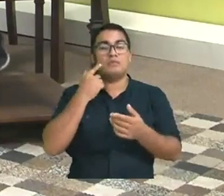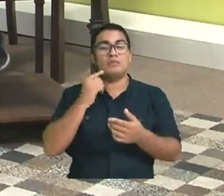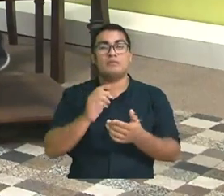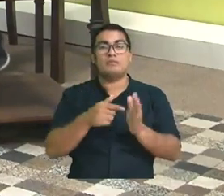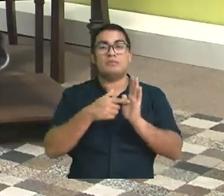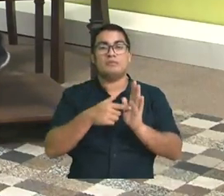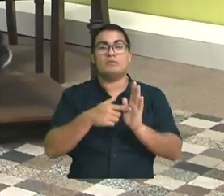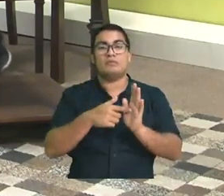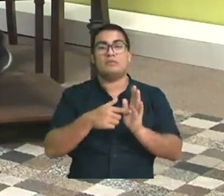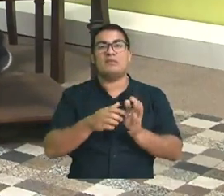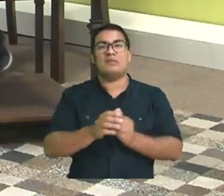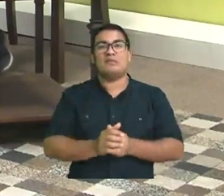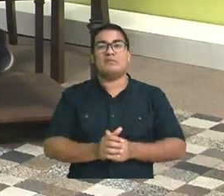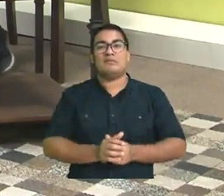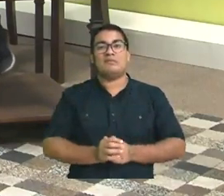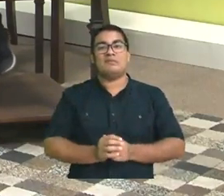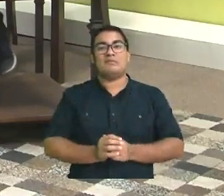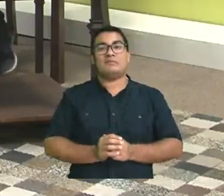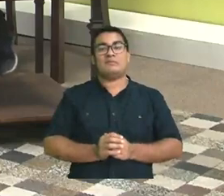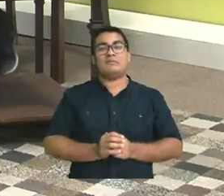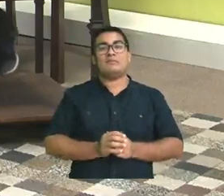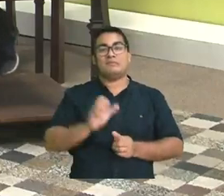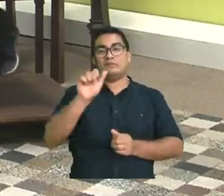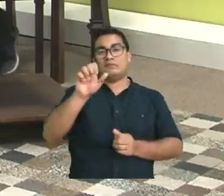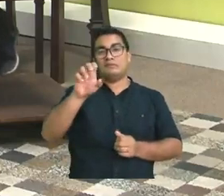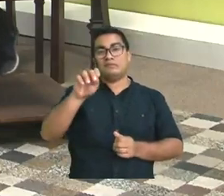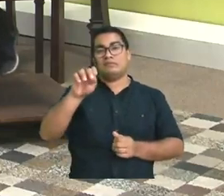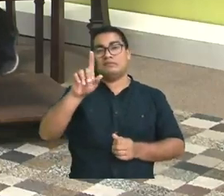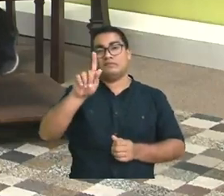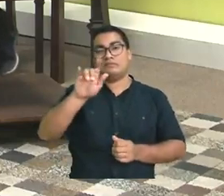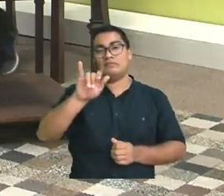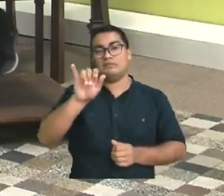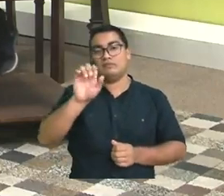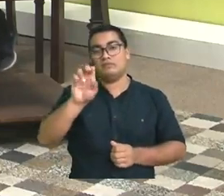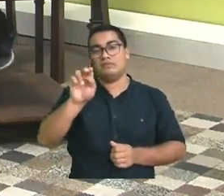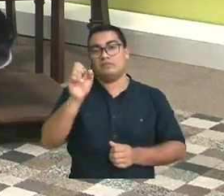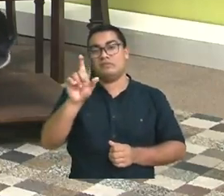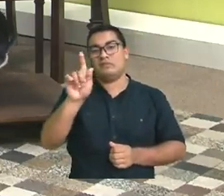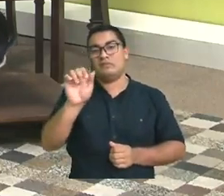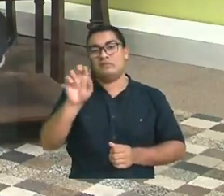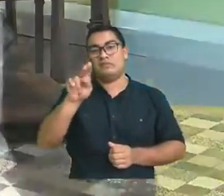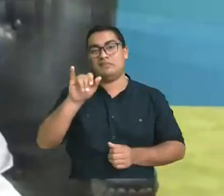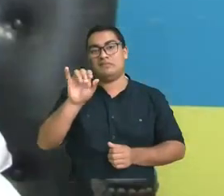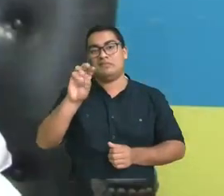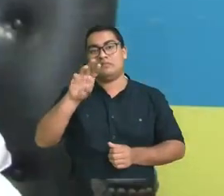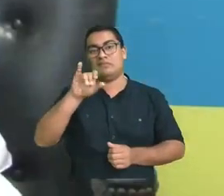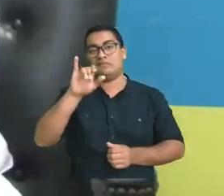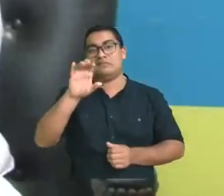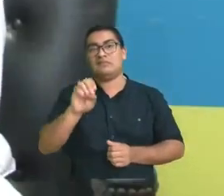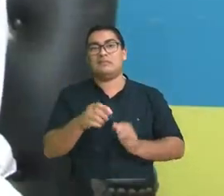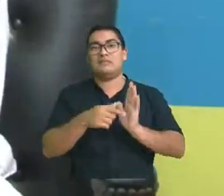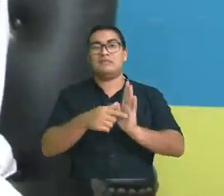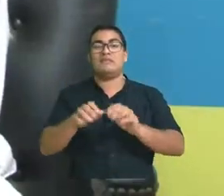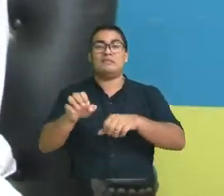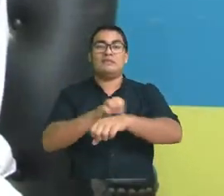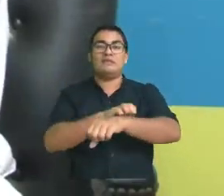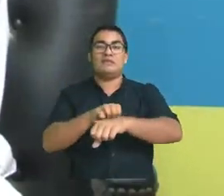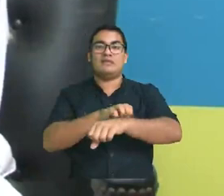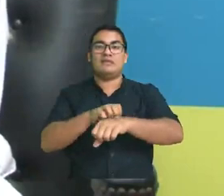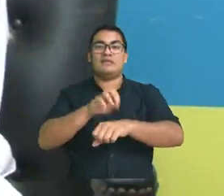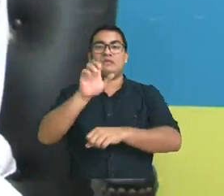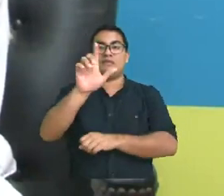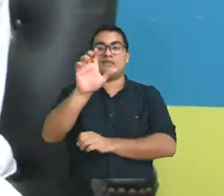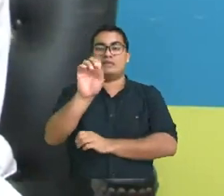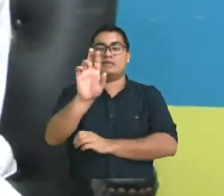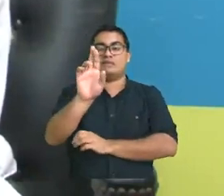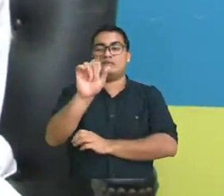ejemplo, los antihistamínicos. Los antihistamínicos son medicamentos que se utilizan para los procesos de alergia. Por ejemplo, la loratadina,